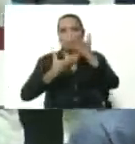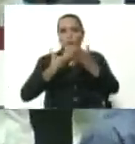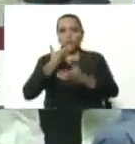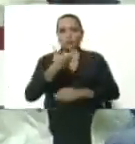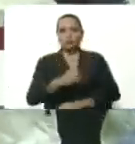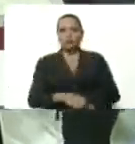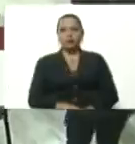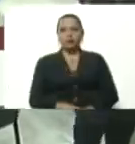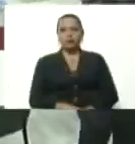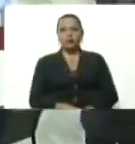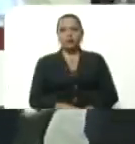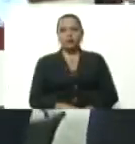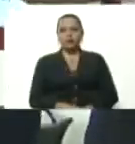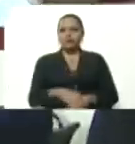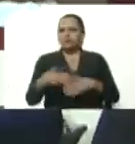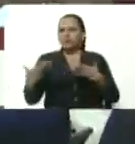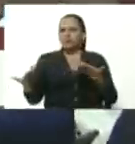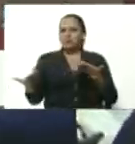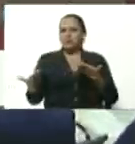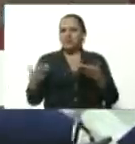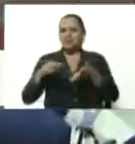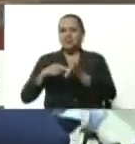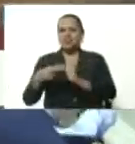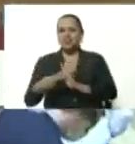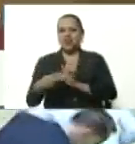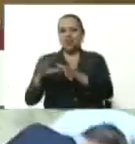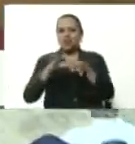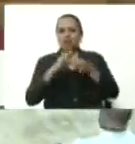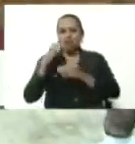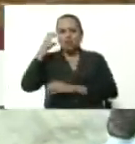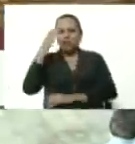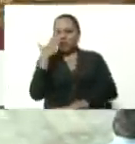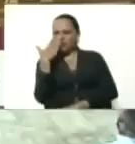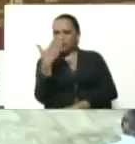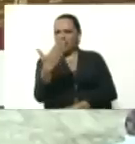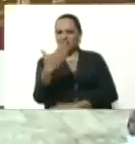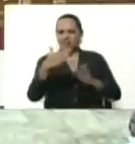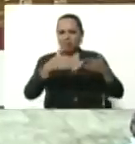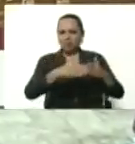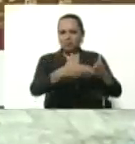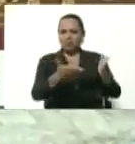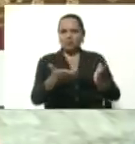¿Para qué sirve la Unión Europea si al frente de sus costas